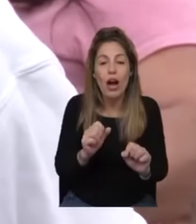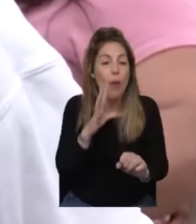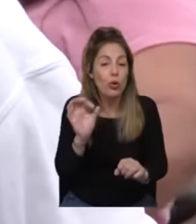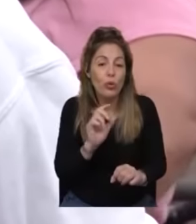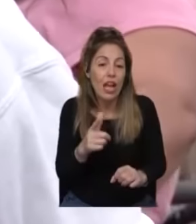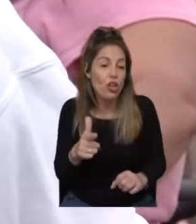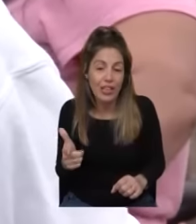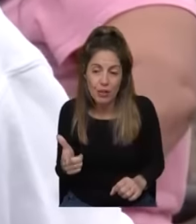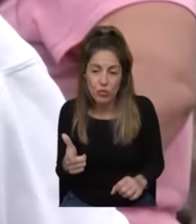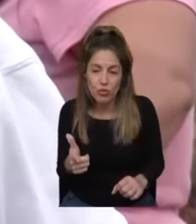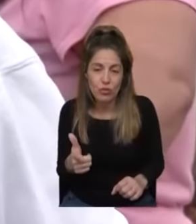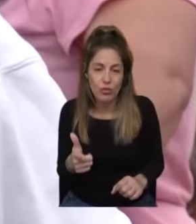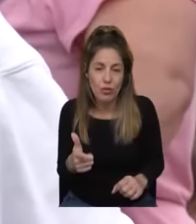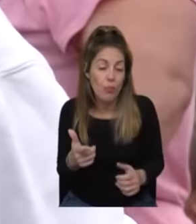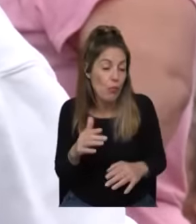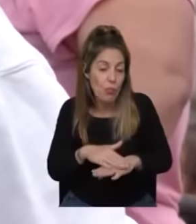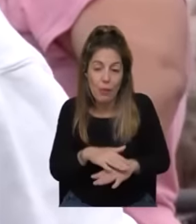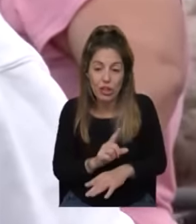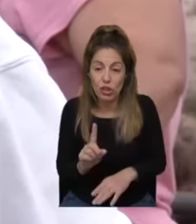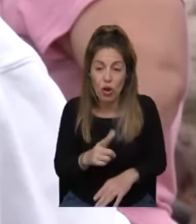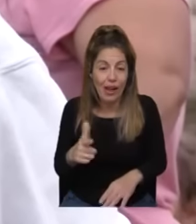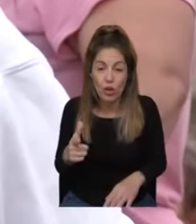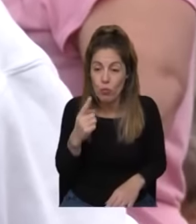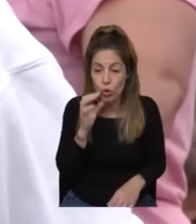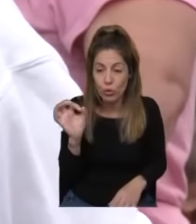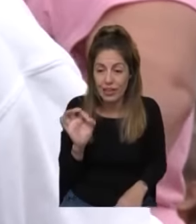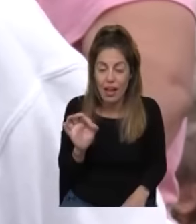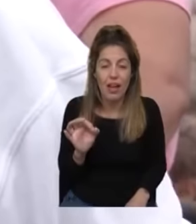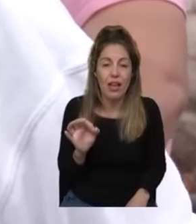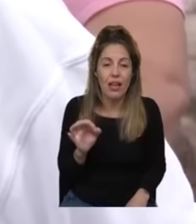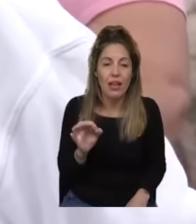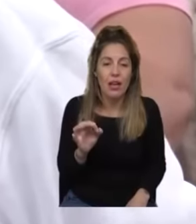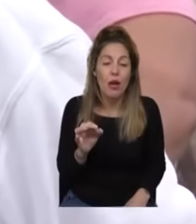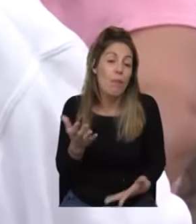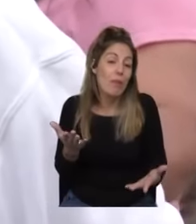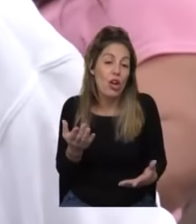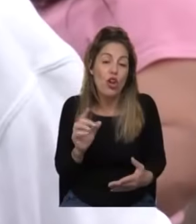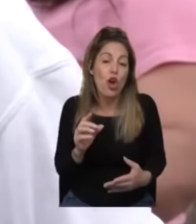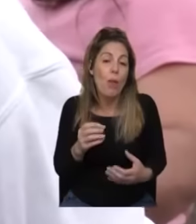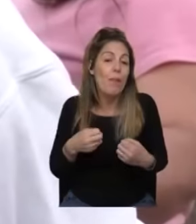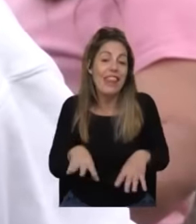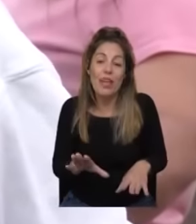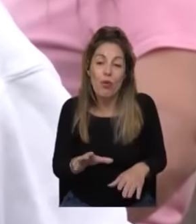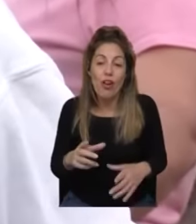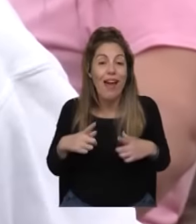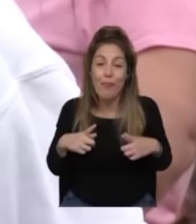oportunidad por el momento, pero no perdemos la esperanza tampoco.